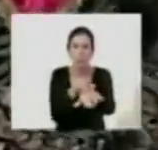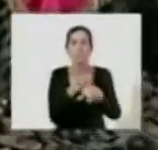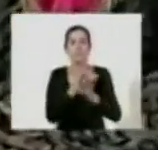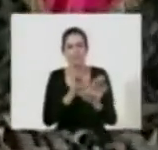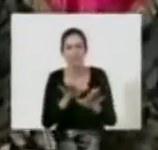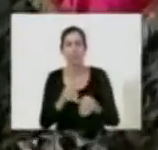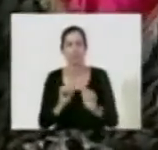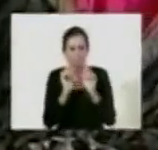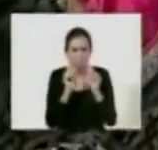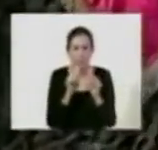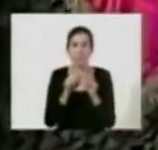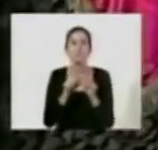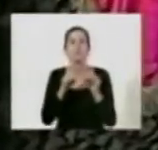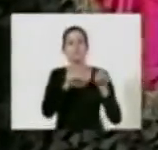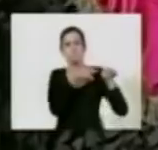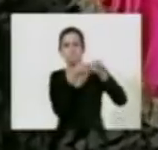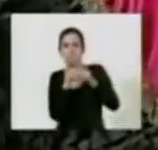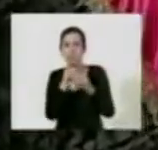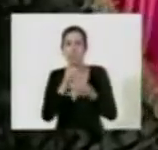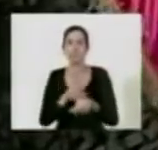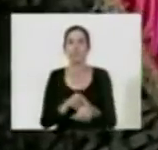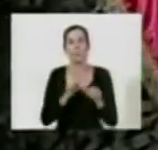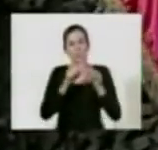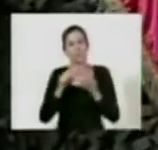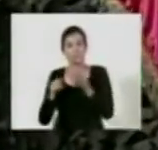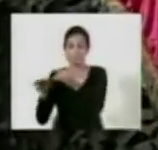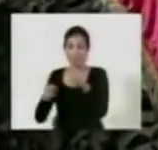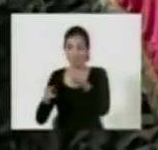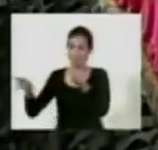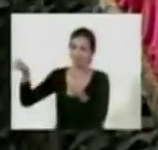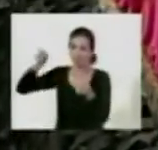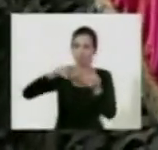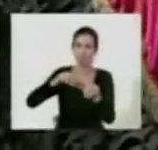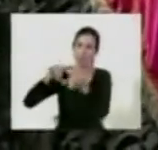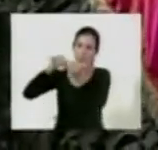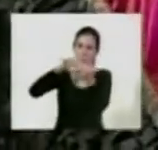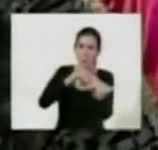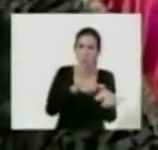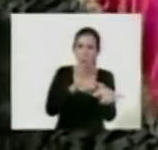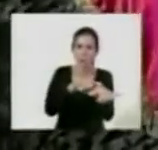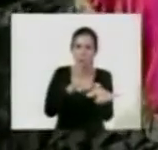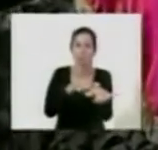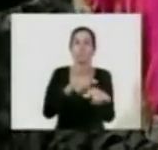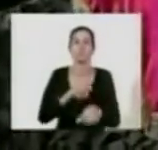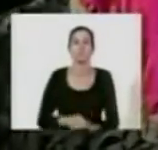BUC recibido. Iniciando seguimiento activo de aeronave hostil. Fuego a su comando.